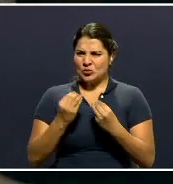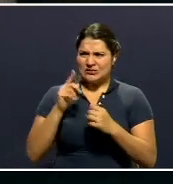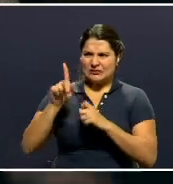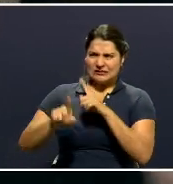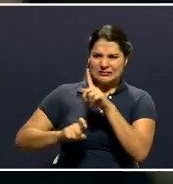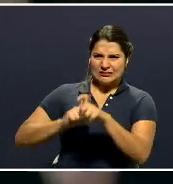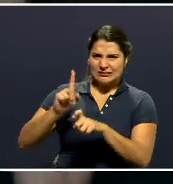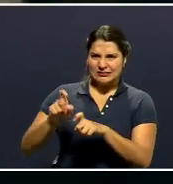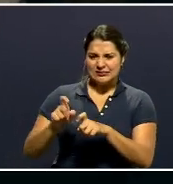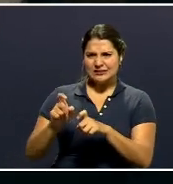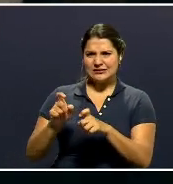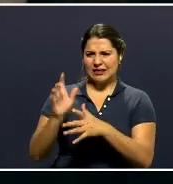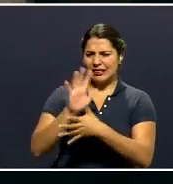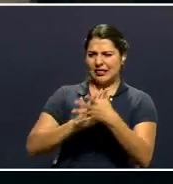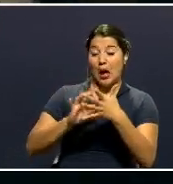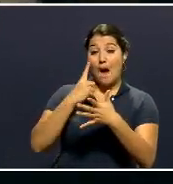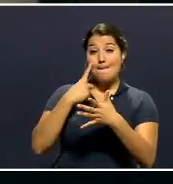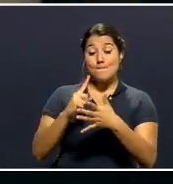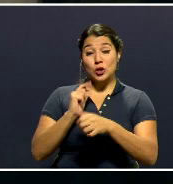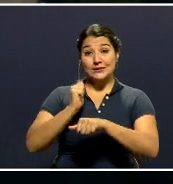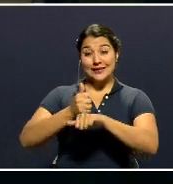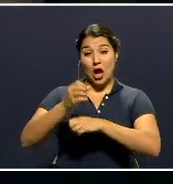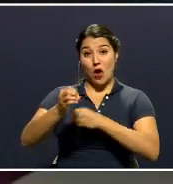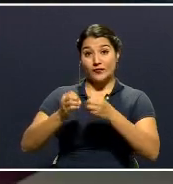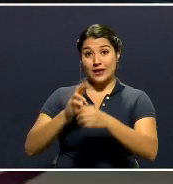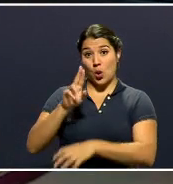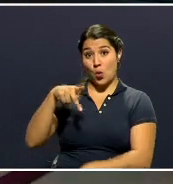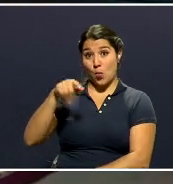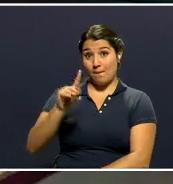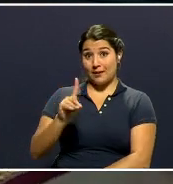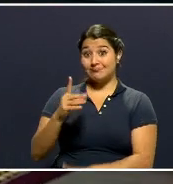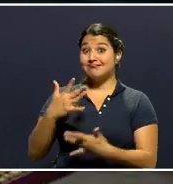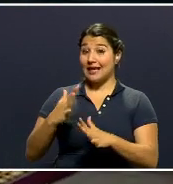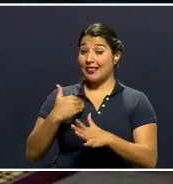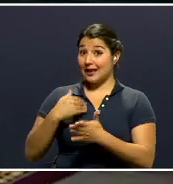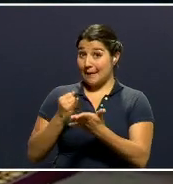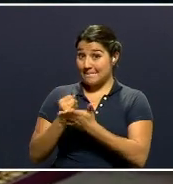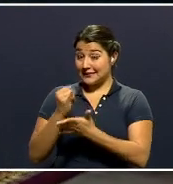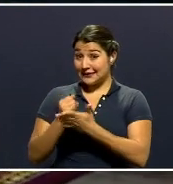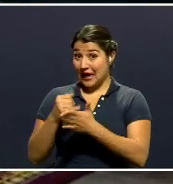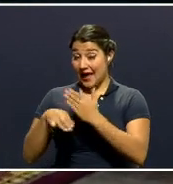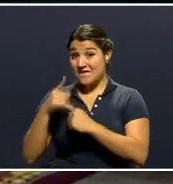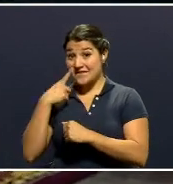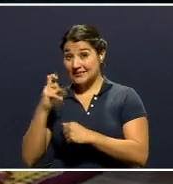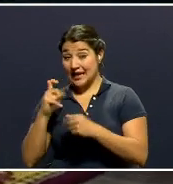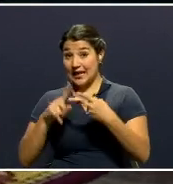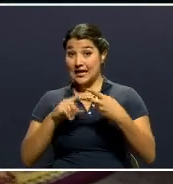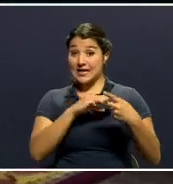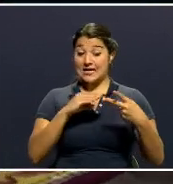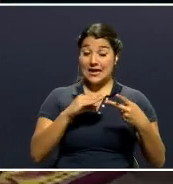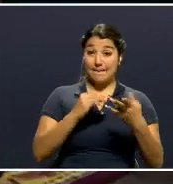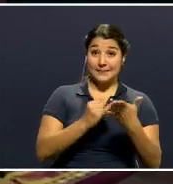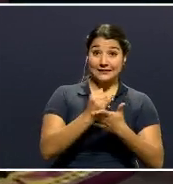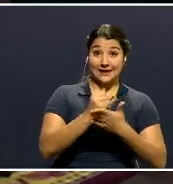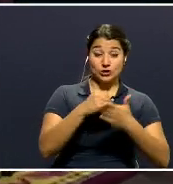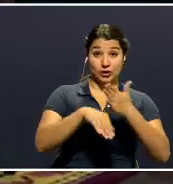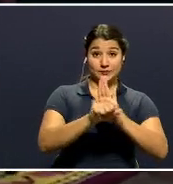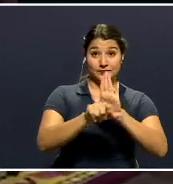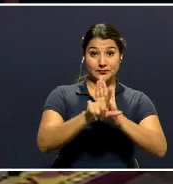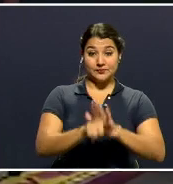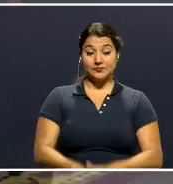críticas por la OPAT, que ya desembocó en una investigación judicial en la Fiscalía y otra política en el Congreso.